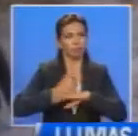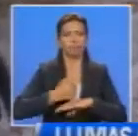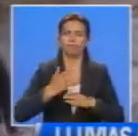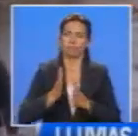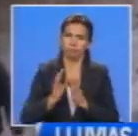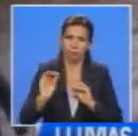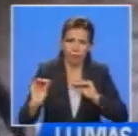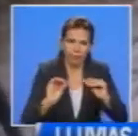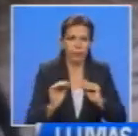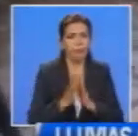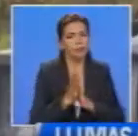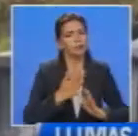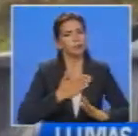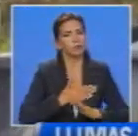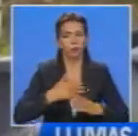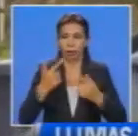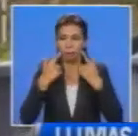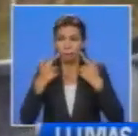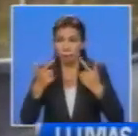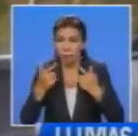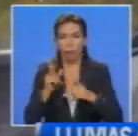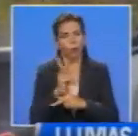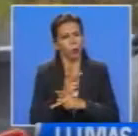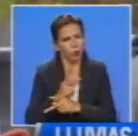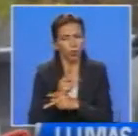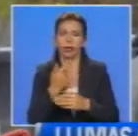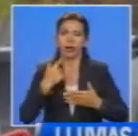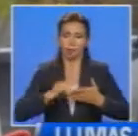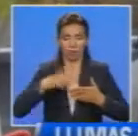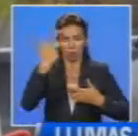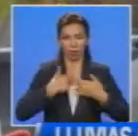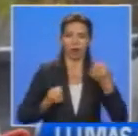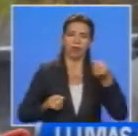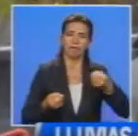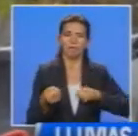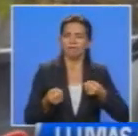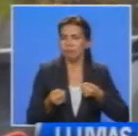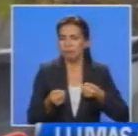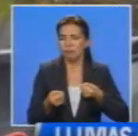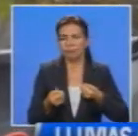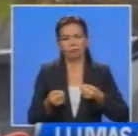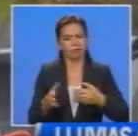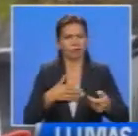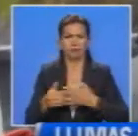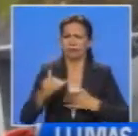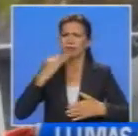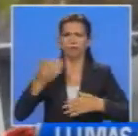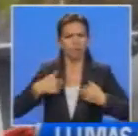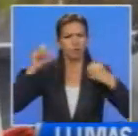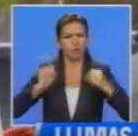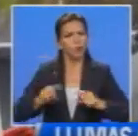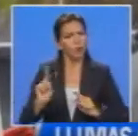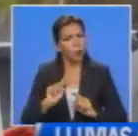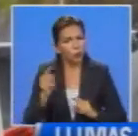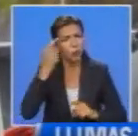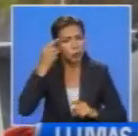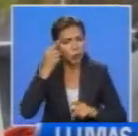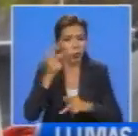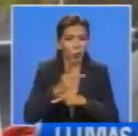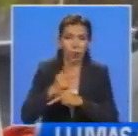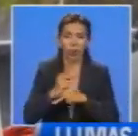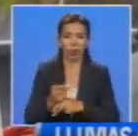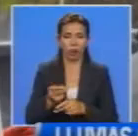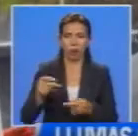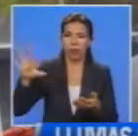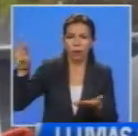percances como los registrados. Conduzcan con precaución, ya que por el mal tiempo y por las vías que se